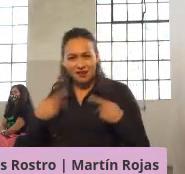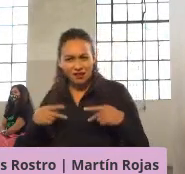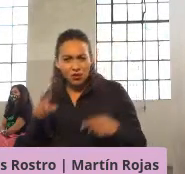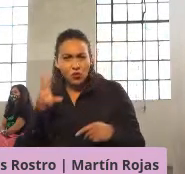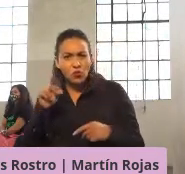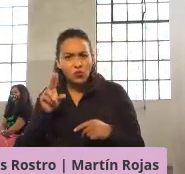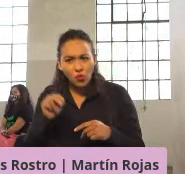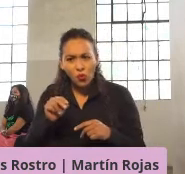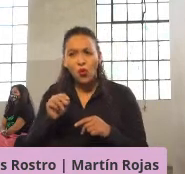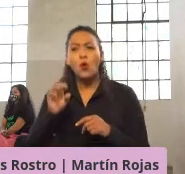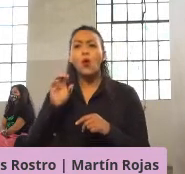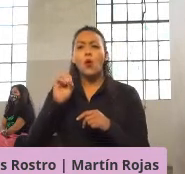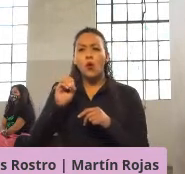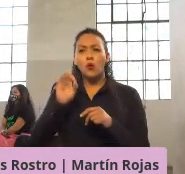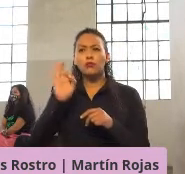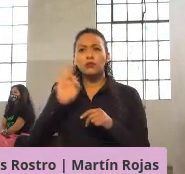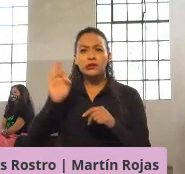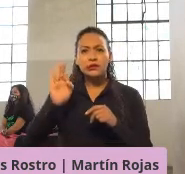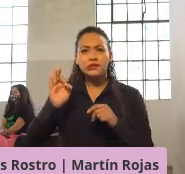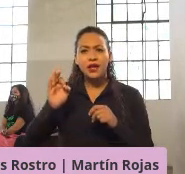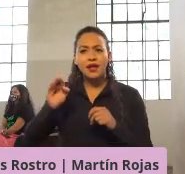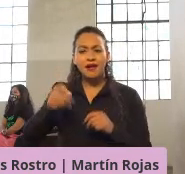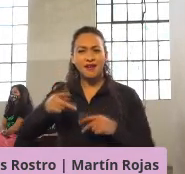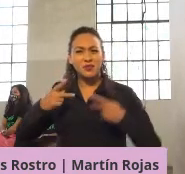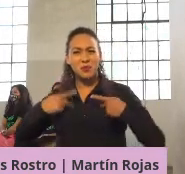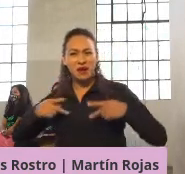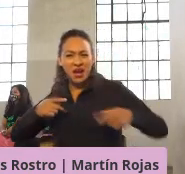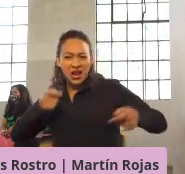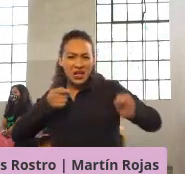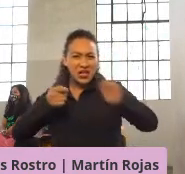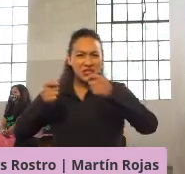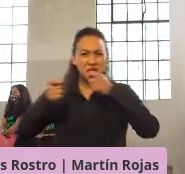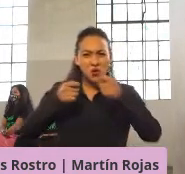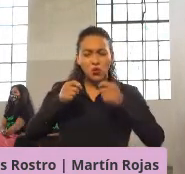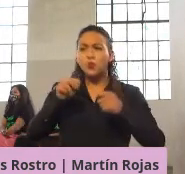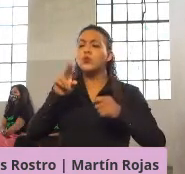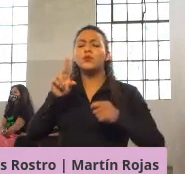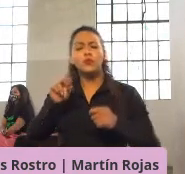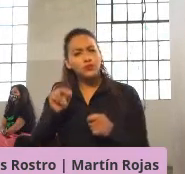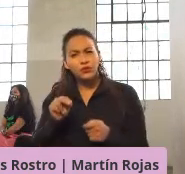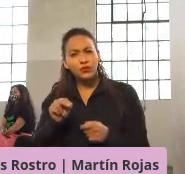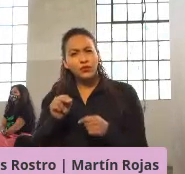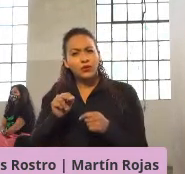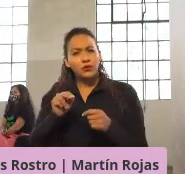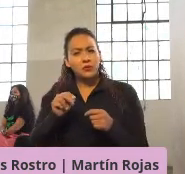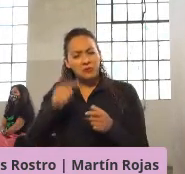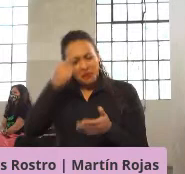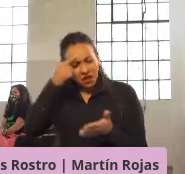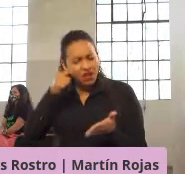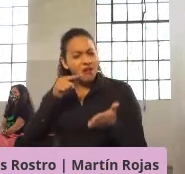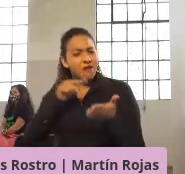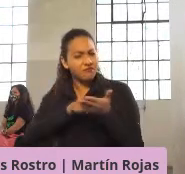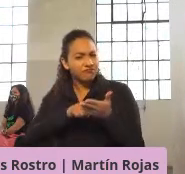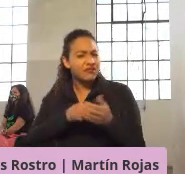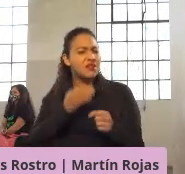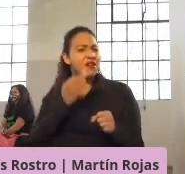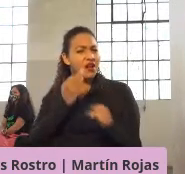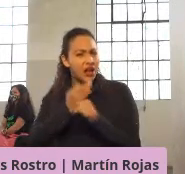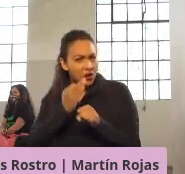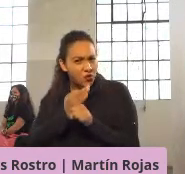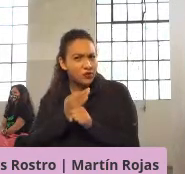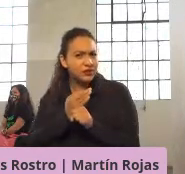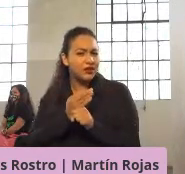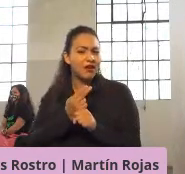la jerarquía, ¿no? Y si por ahí empezamos también, creo que le podemos dar la vuelta, y ahorita aunque nos tenemos